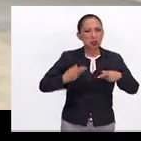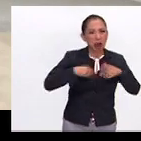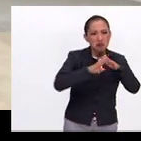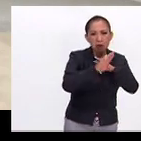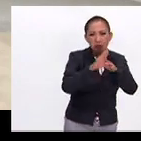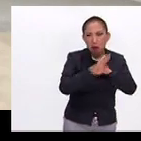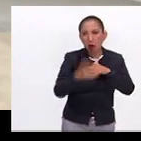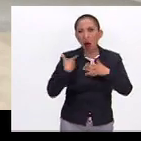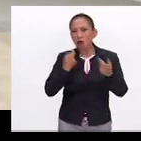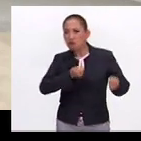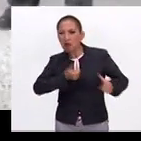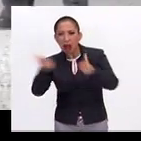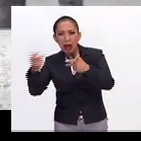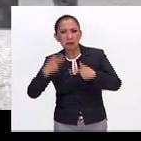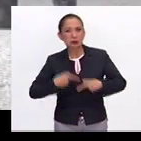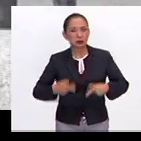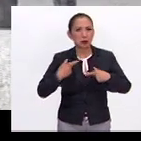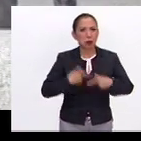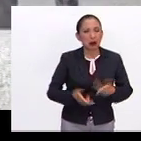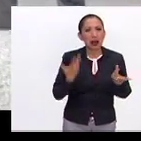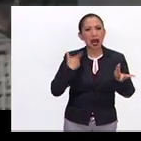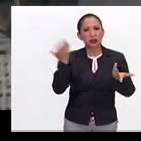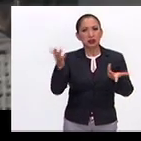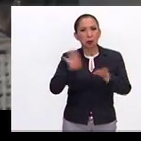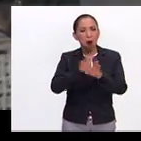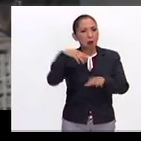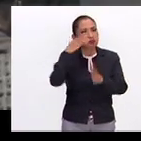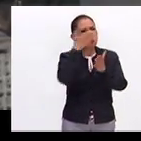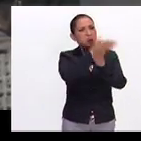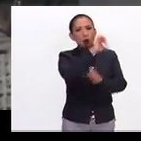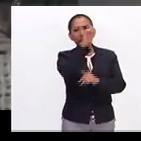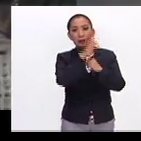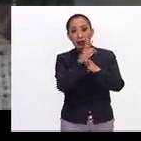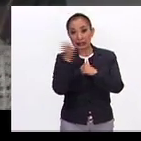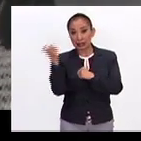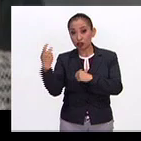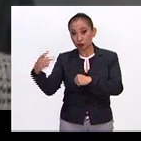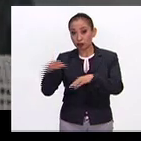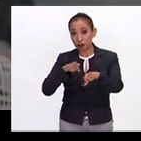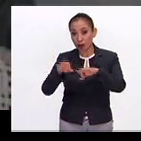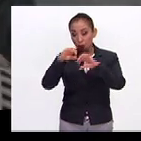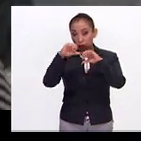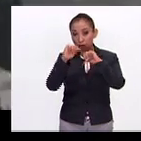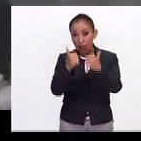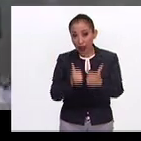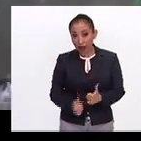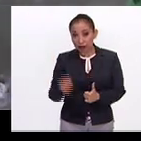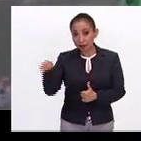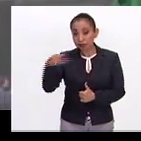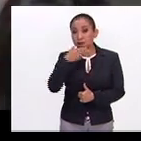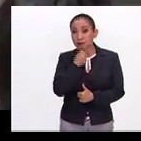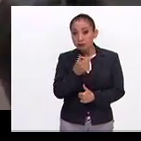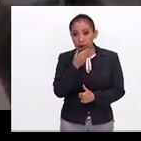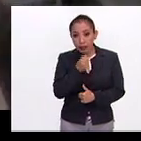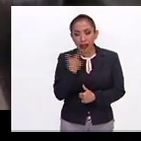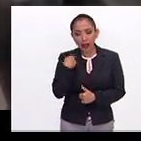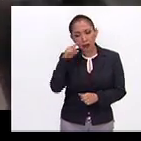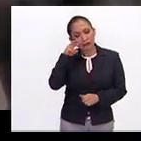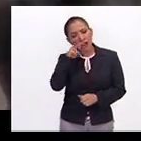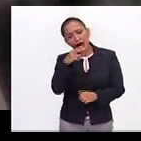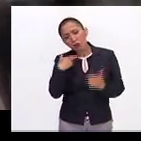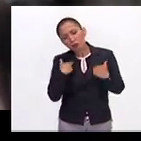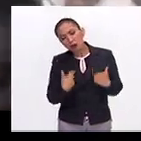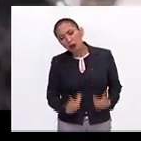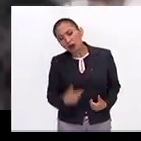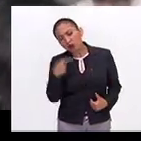migración, las expulsiones, el exilio. A ello atiende su trabajo y propuesta artística, a lo esencialmente